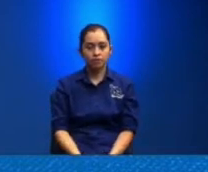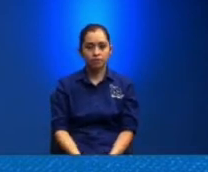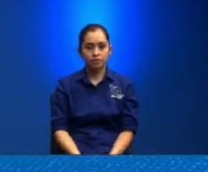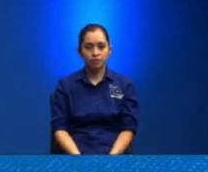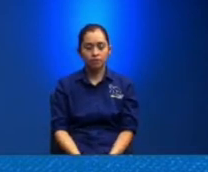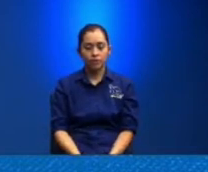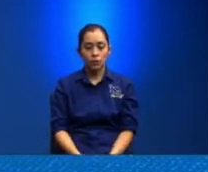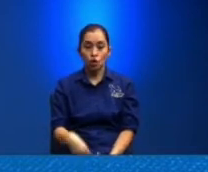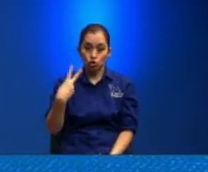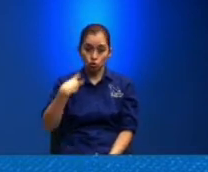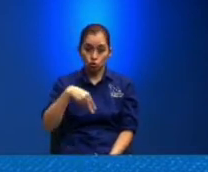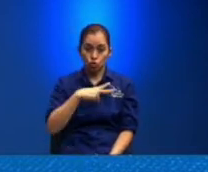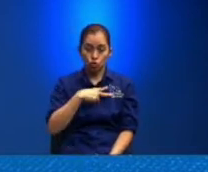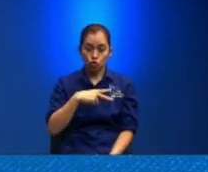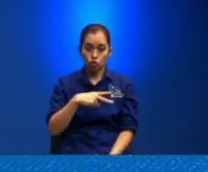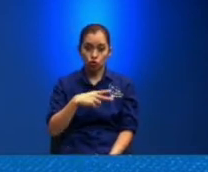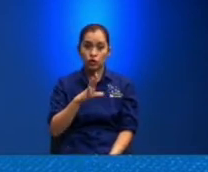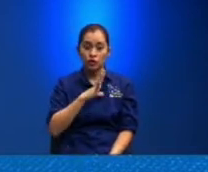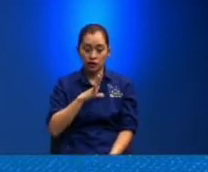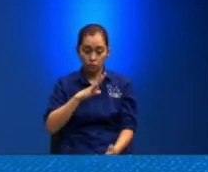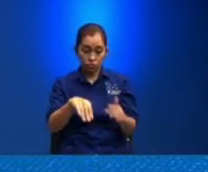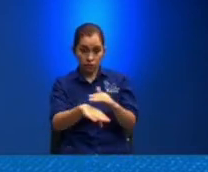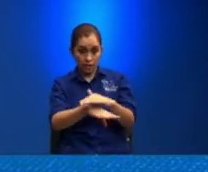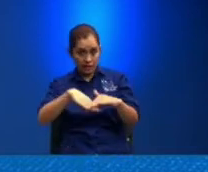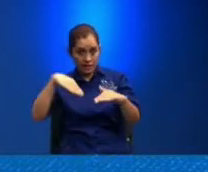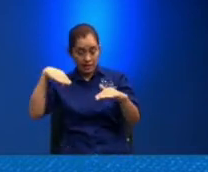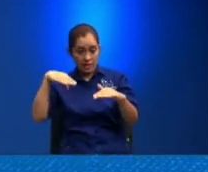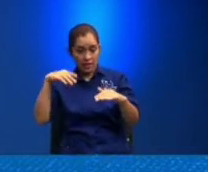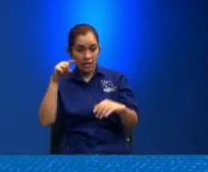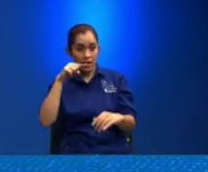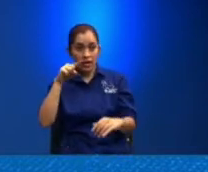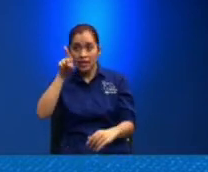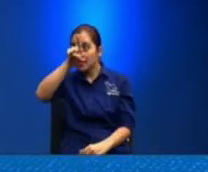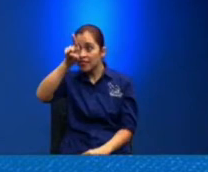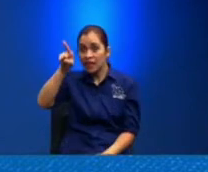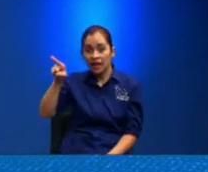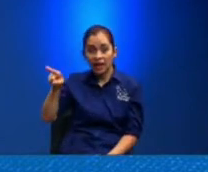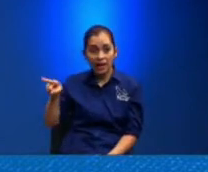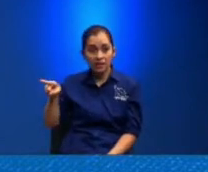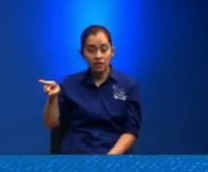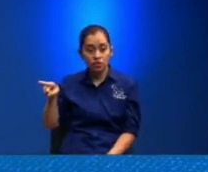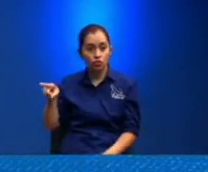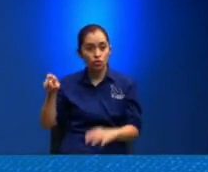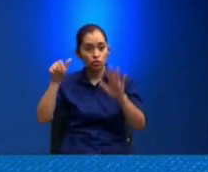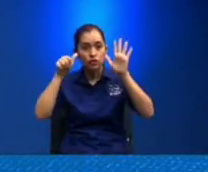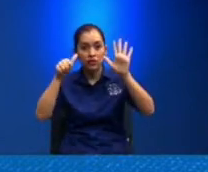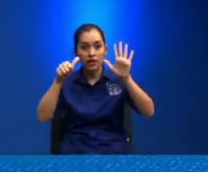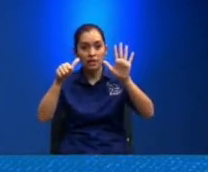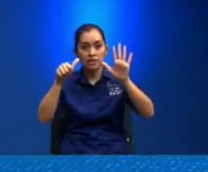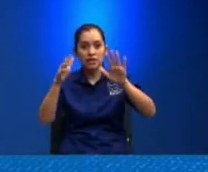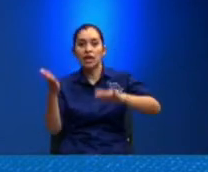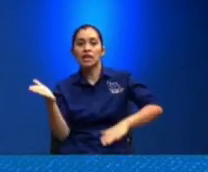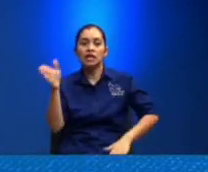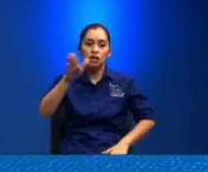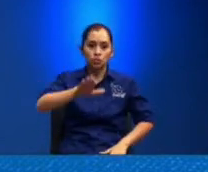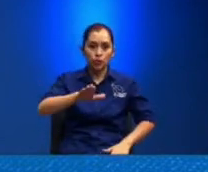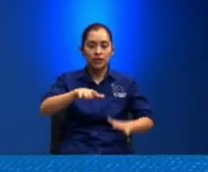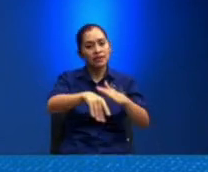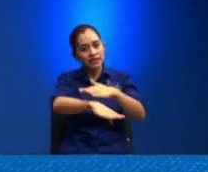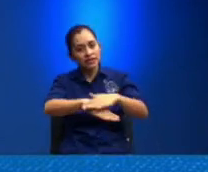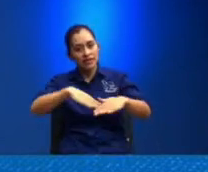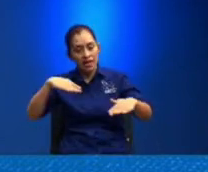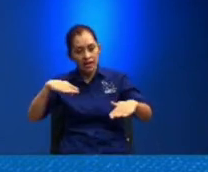después saldremos de la tierra y saldréis y saltaré jce